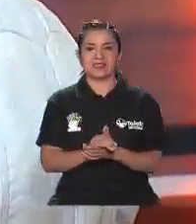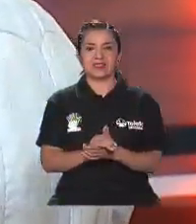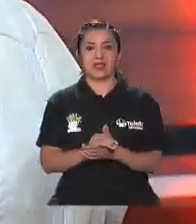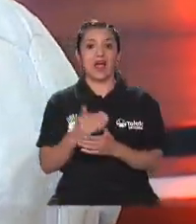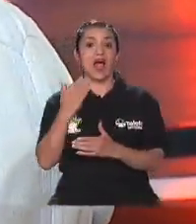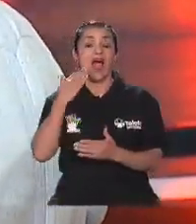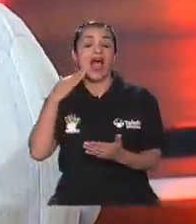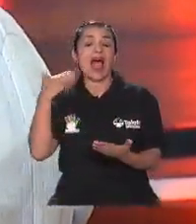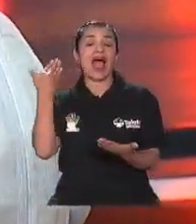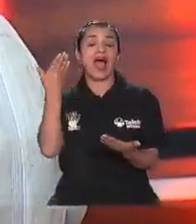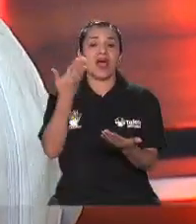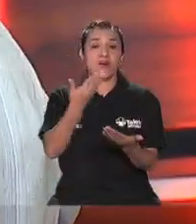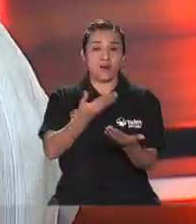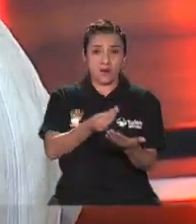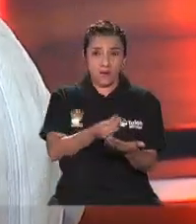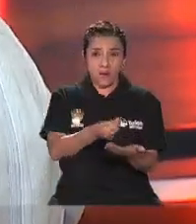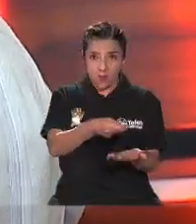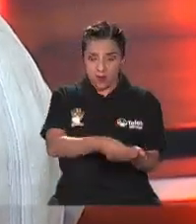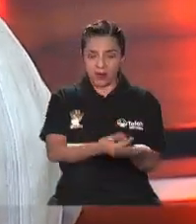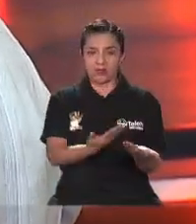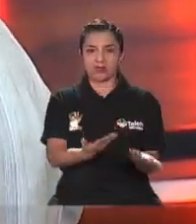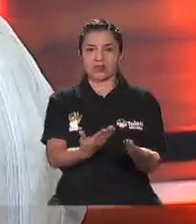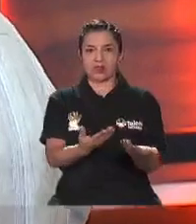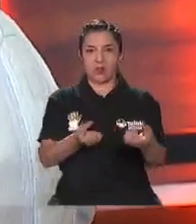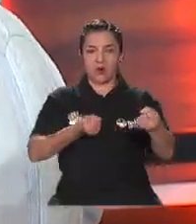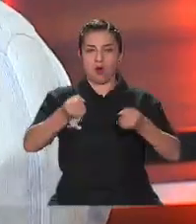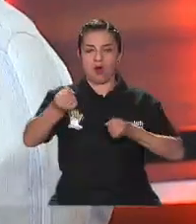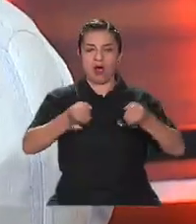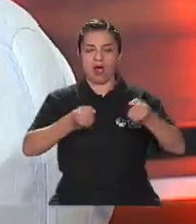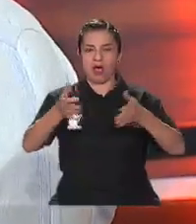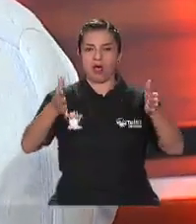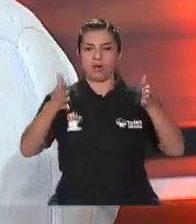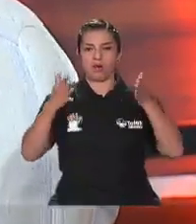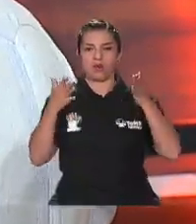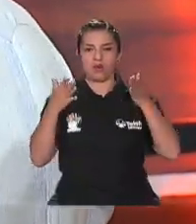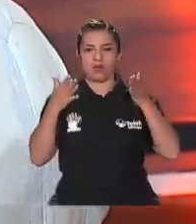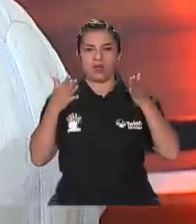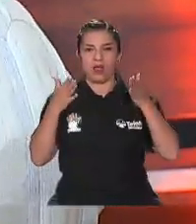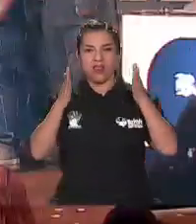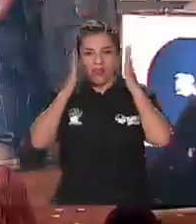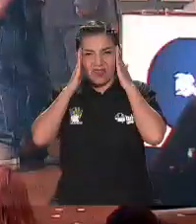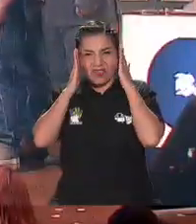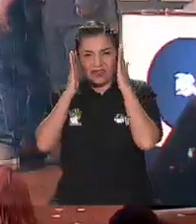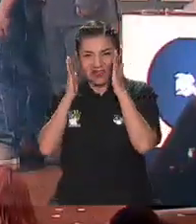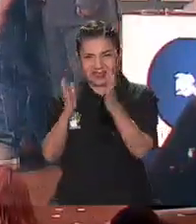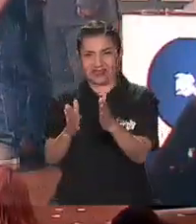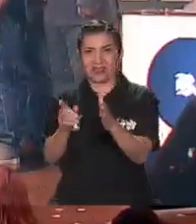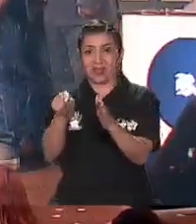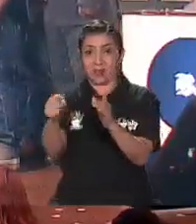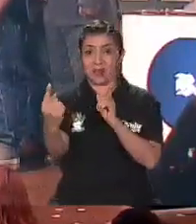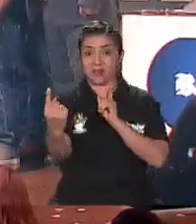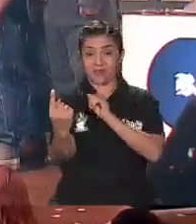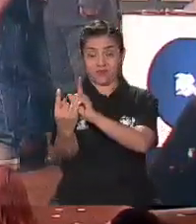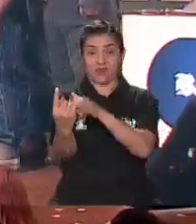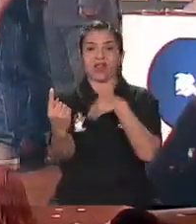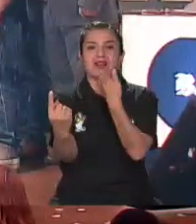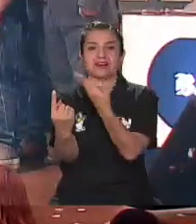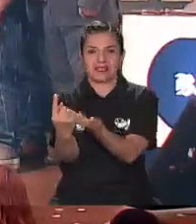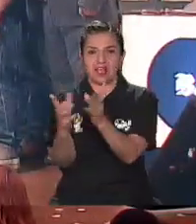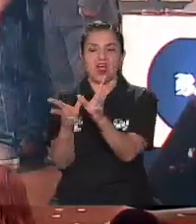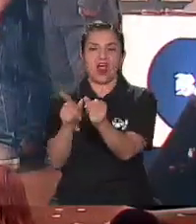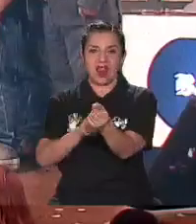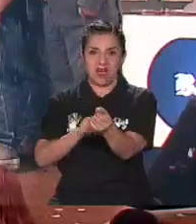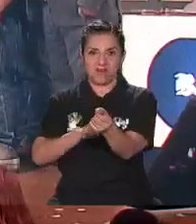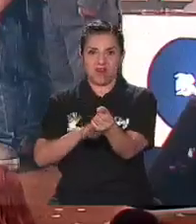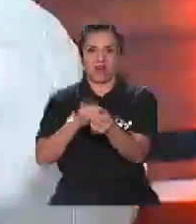Nuestro aporte como conductores, como camioneros, ¿cierto? Lo hicimos directamente a la familia. Entonces, el aporte de AMI está representado en nuestro